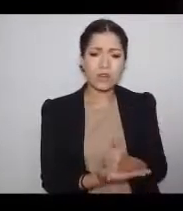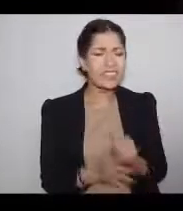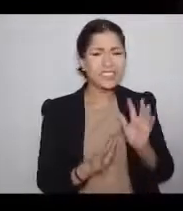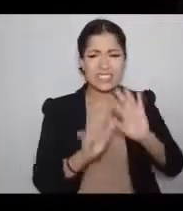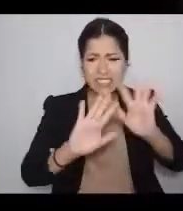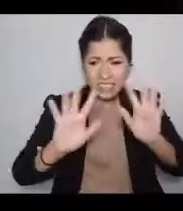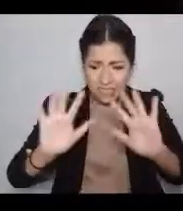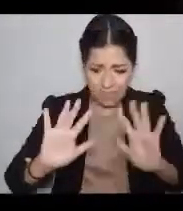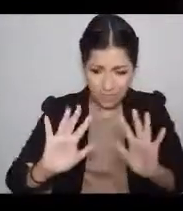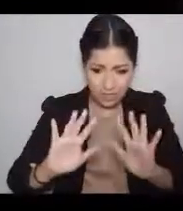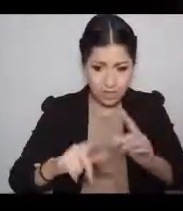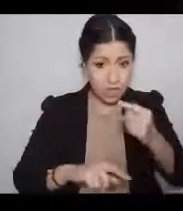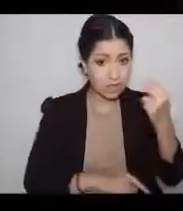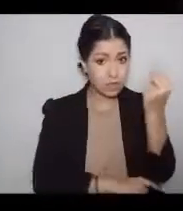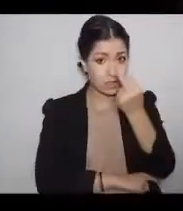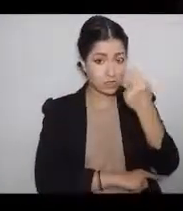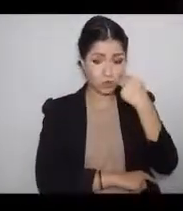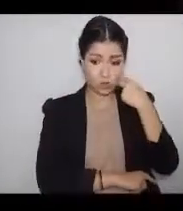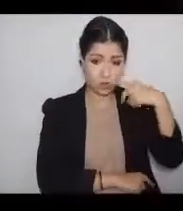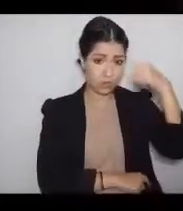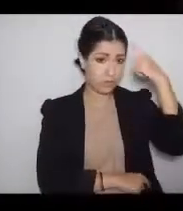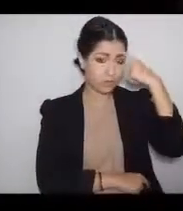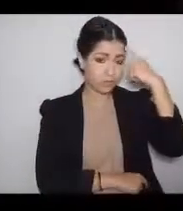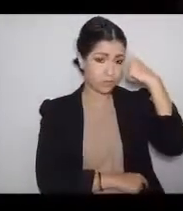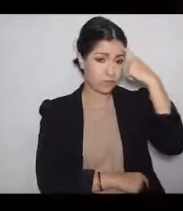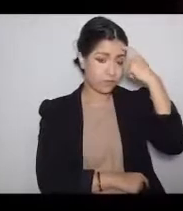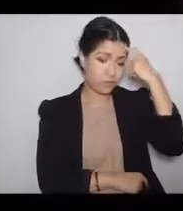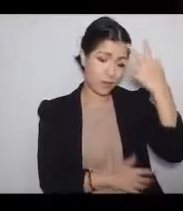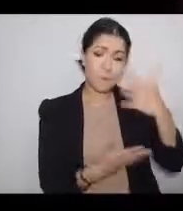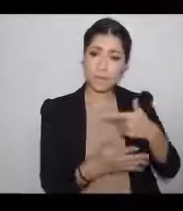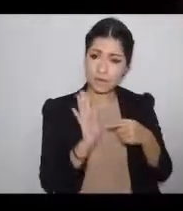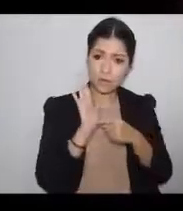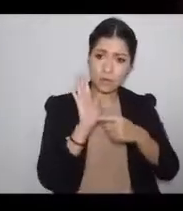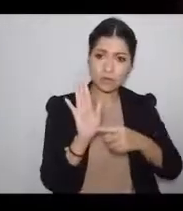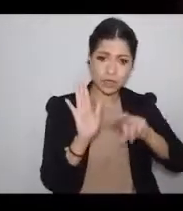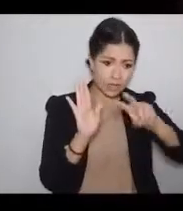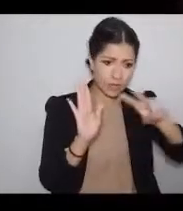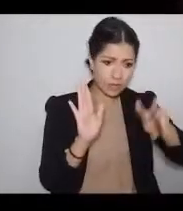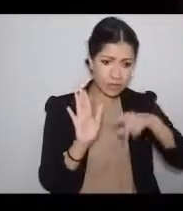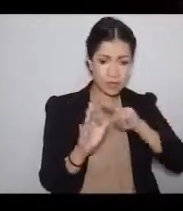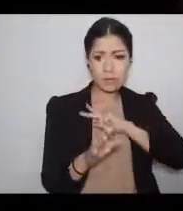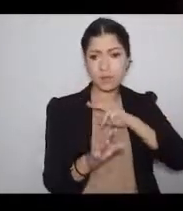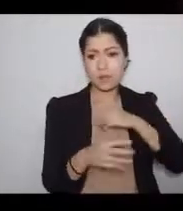mente para demostrar que no he vivido en vano.